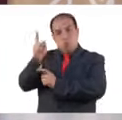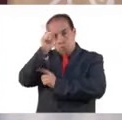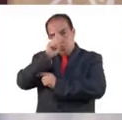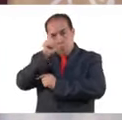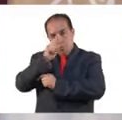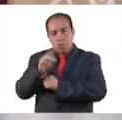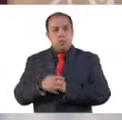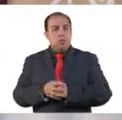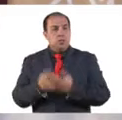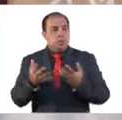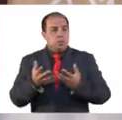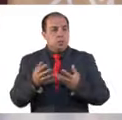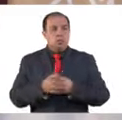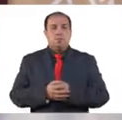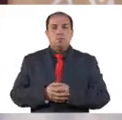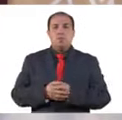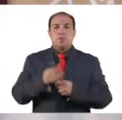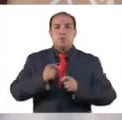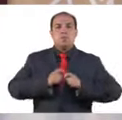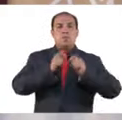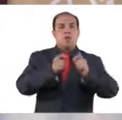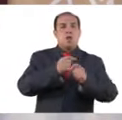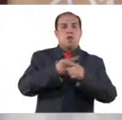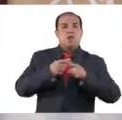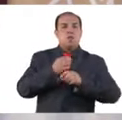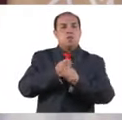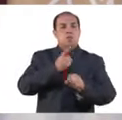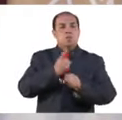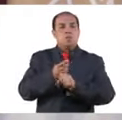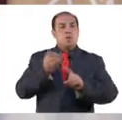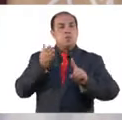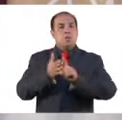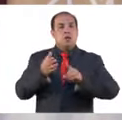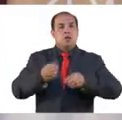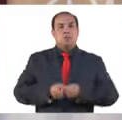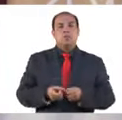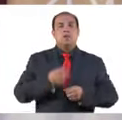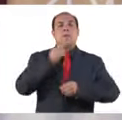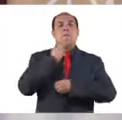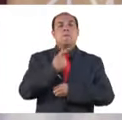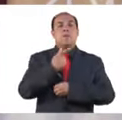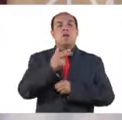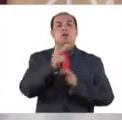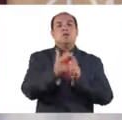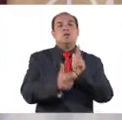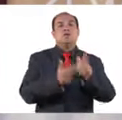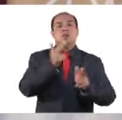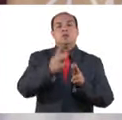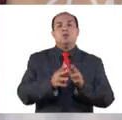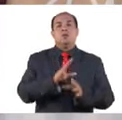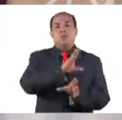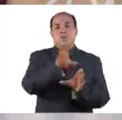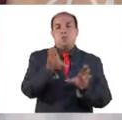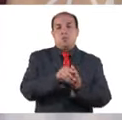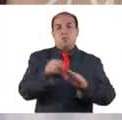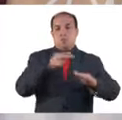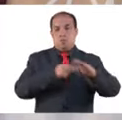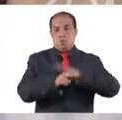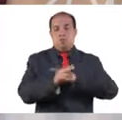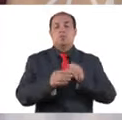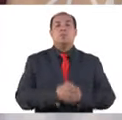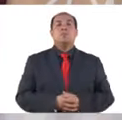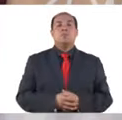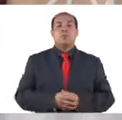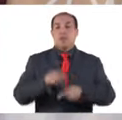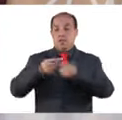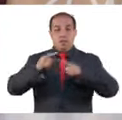de distintas opciones para dar una mejora integral a los trenes del metro. Entonces, son varias acciones que se están llevando a